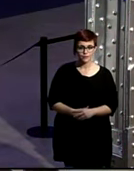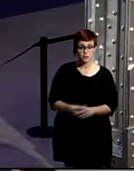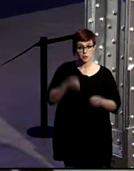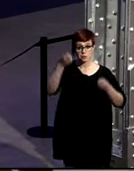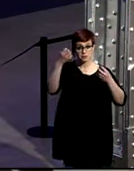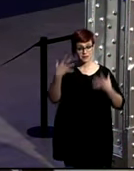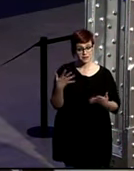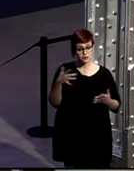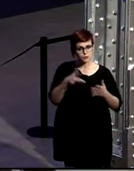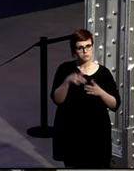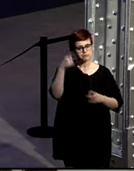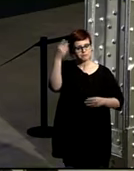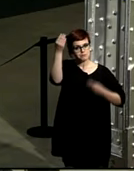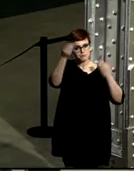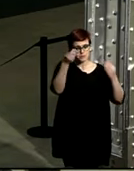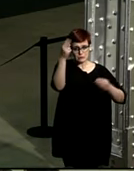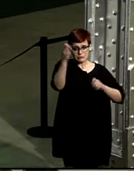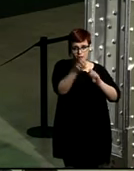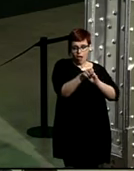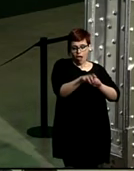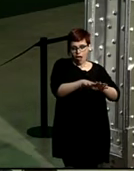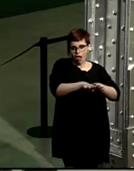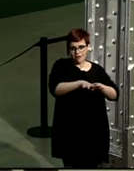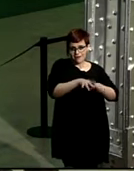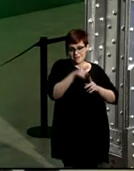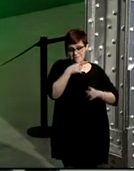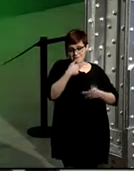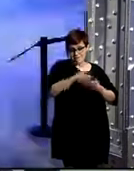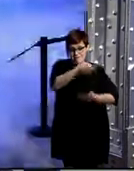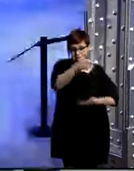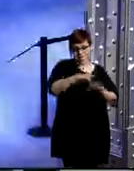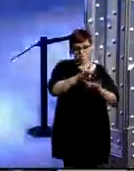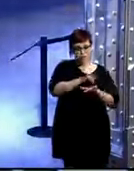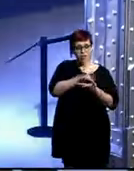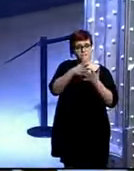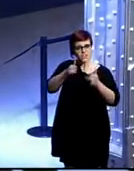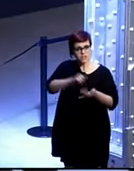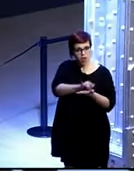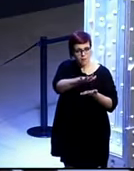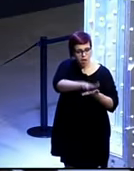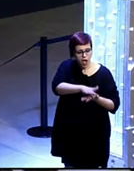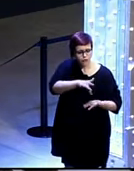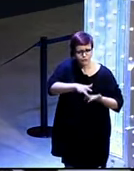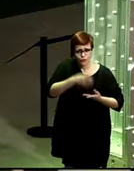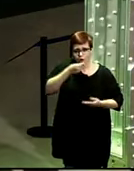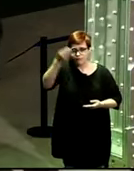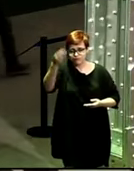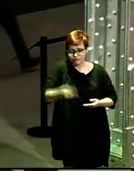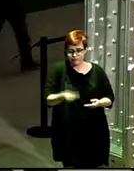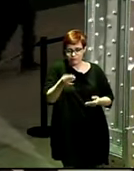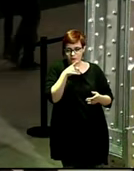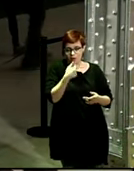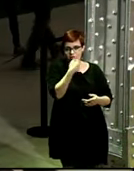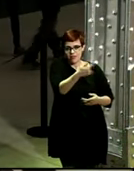Bueno, yo creo que las críticas, bueno, los 4 premios, pero las críticas en el Festival de Málaga han sido tantas y tan buenas que no te vamos a decir,